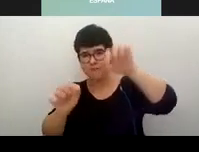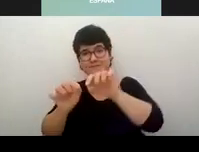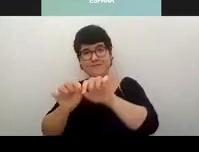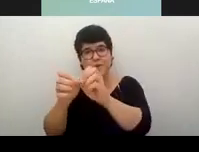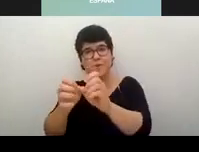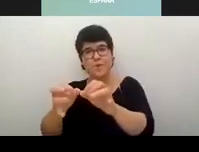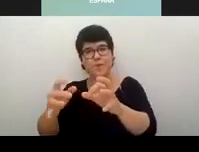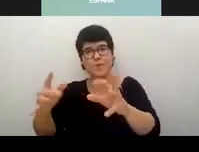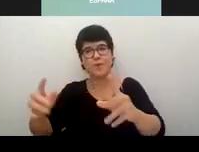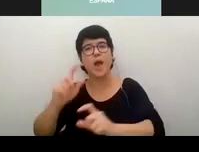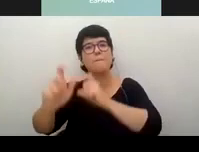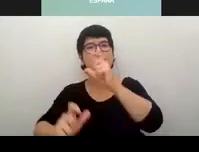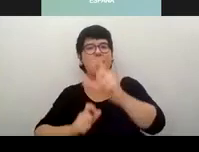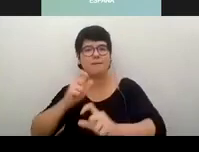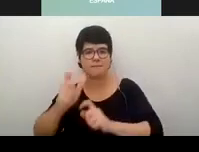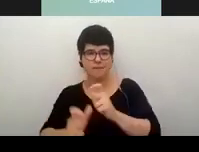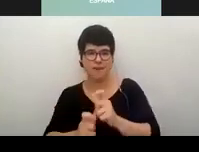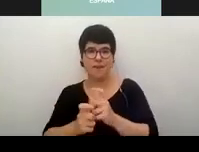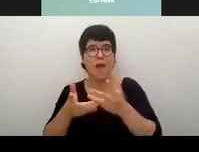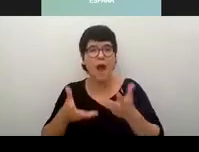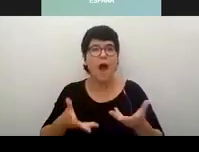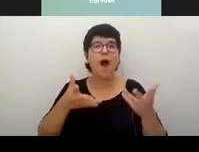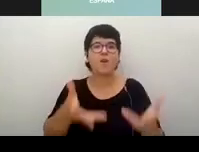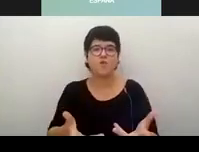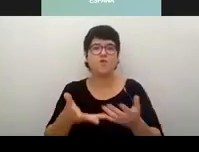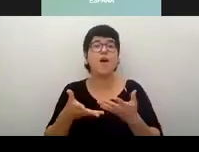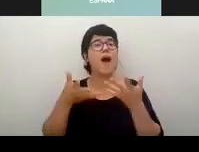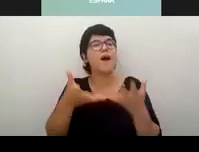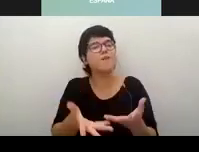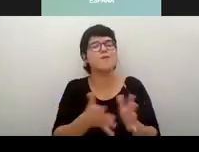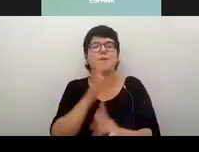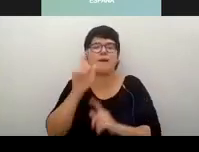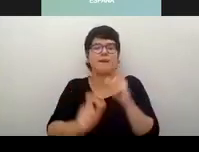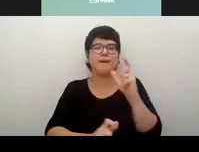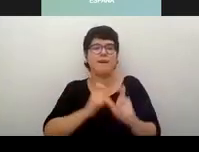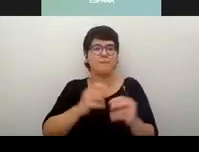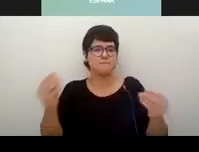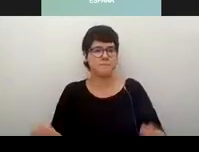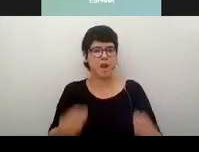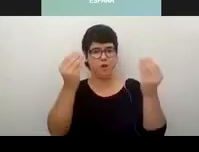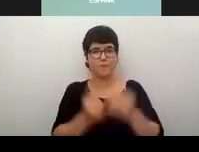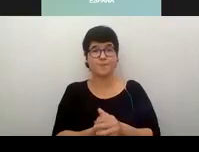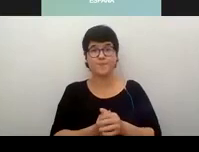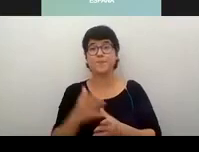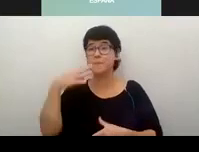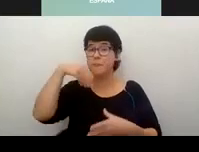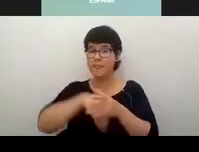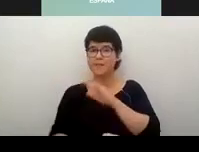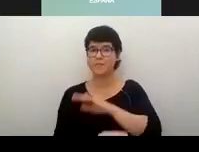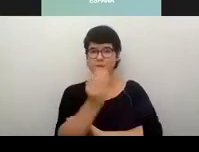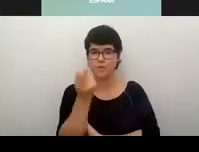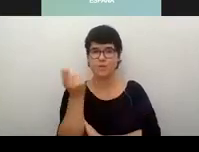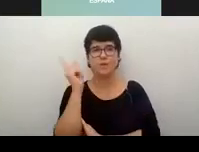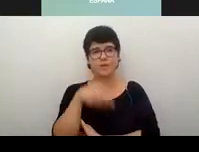restablece, por así decir, la microbiota dañada. El producto también contiene